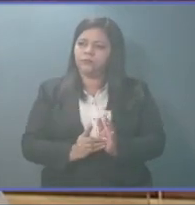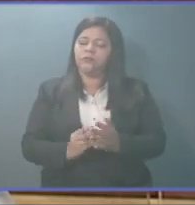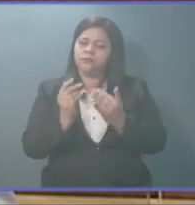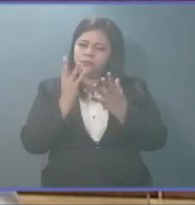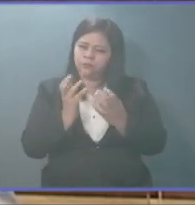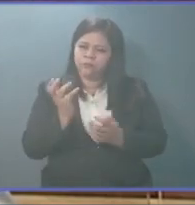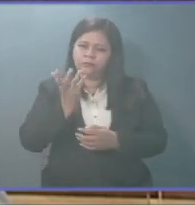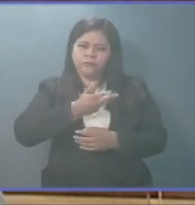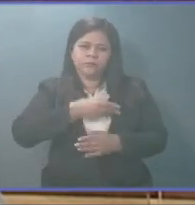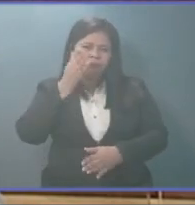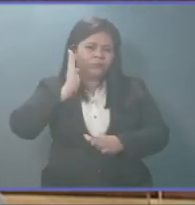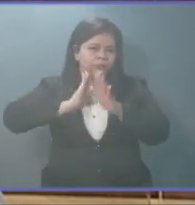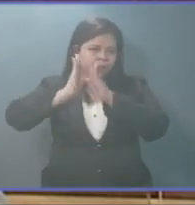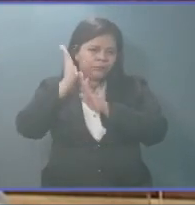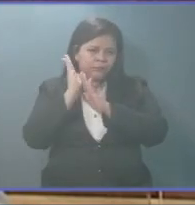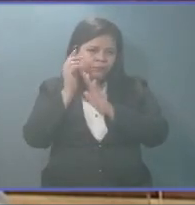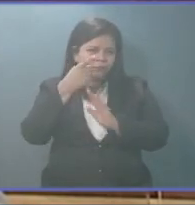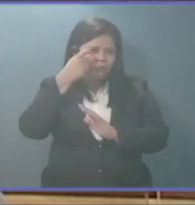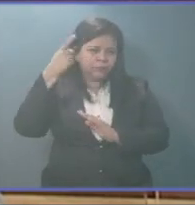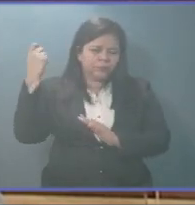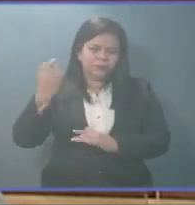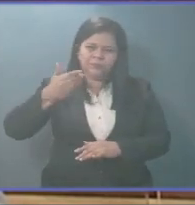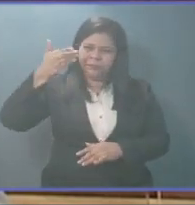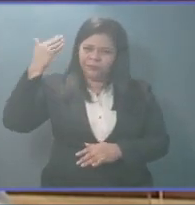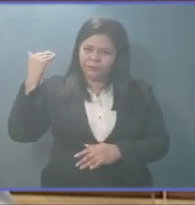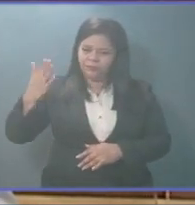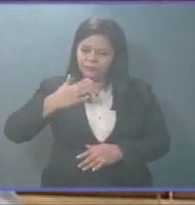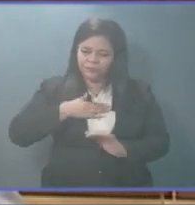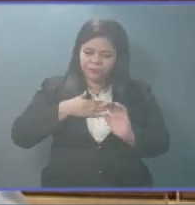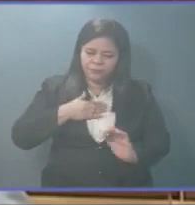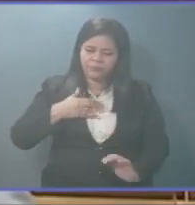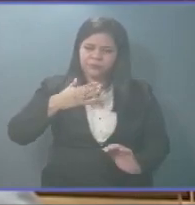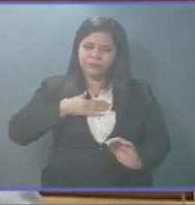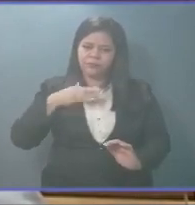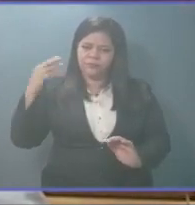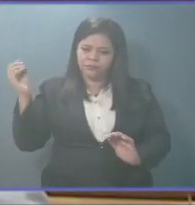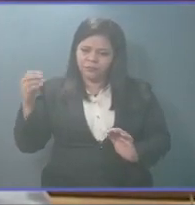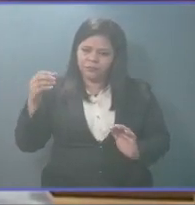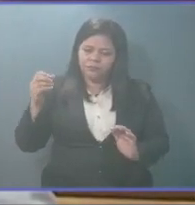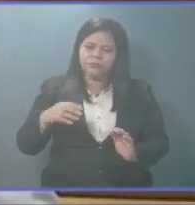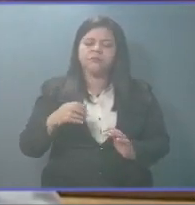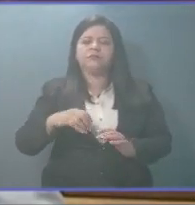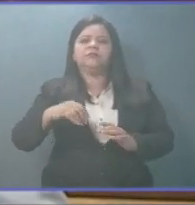aquella fábula que nos contaban cuando éramos pequeños, la cigarra y la hormiga.